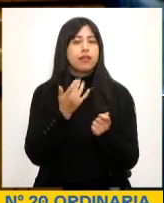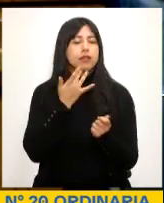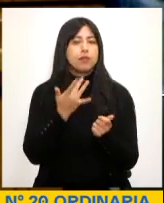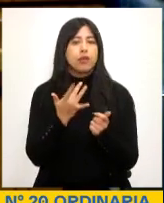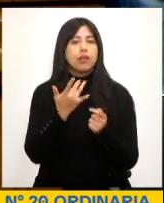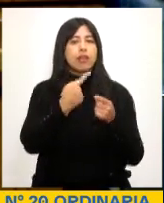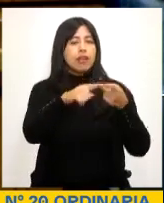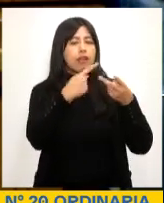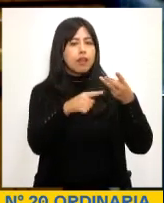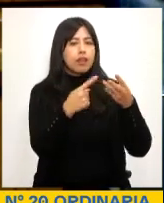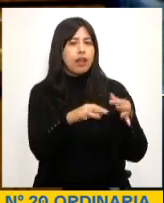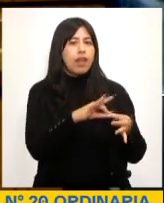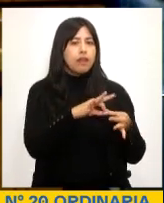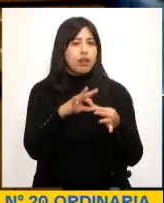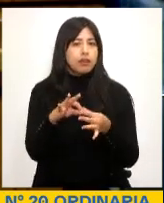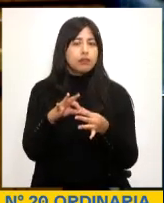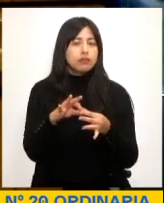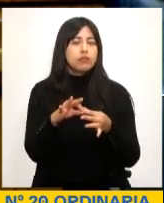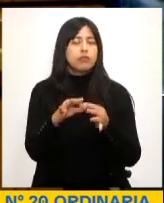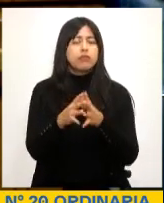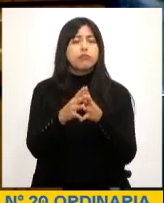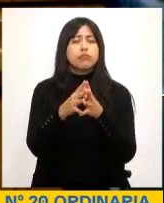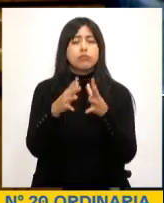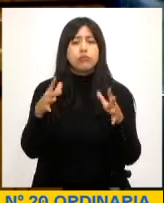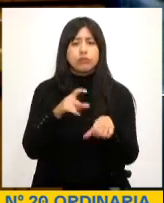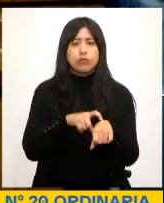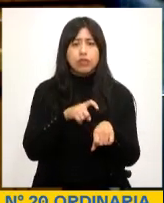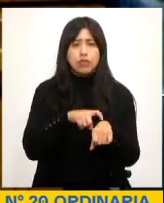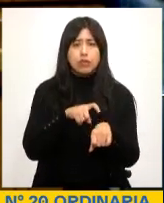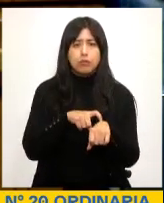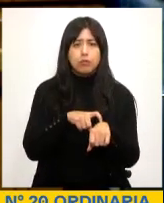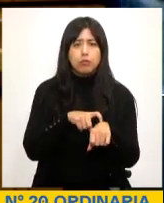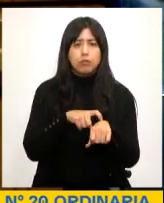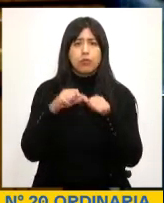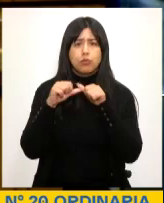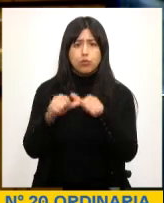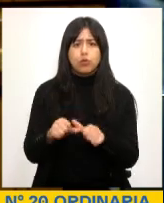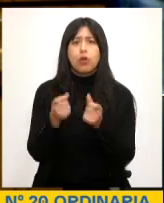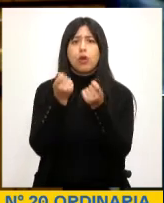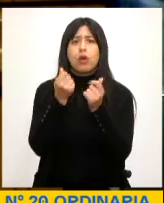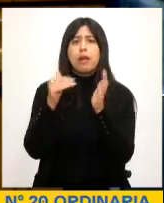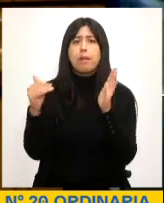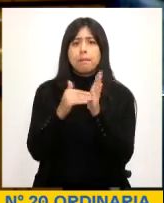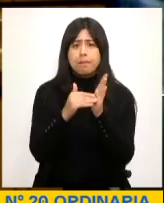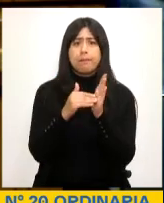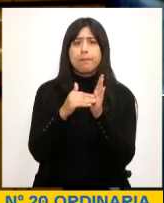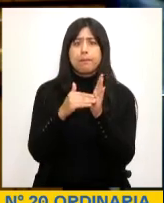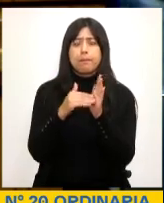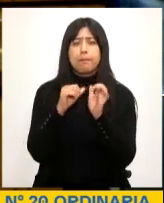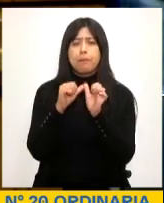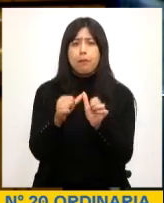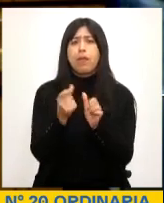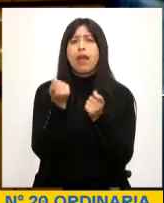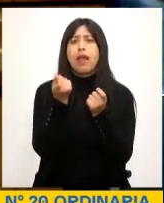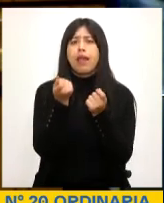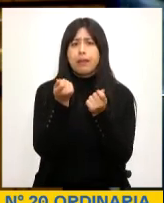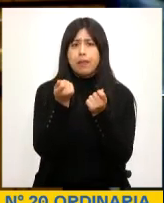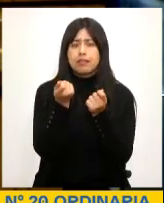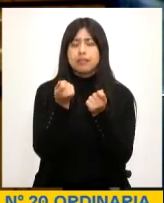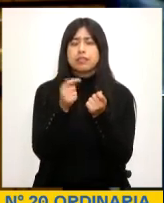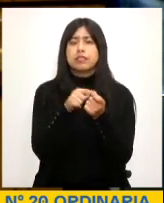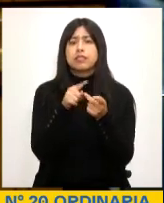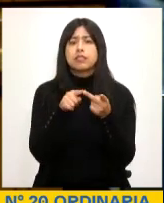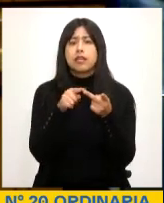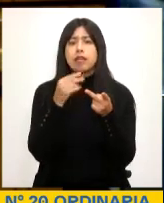multifactorial marcado por El excesivo tiempo con un congelamiento tarifario la disminución de la demanda dada a la dada la